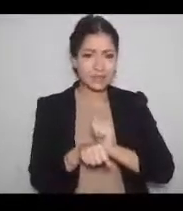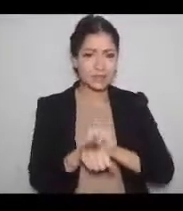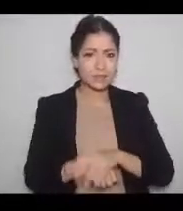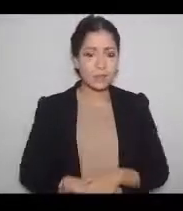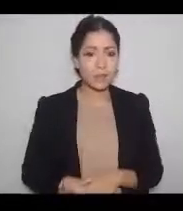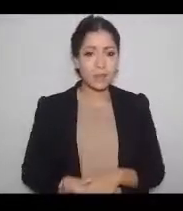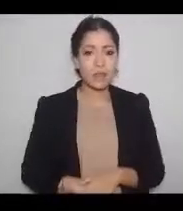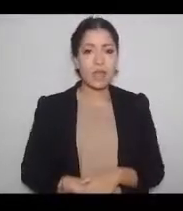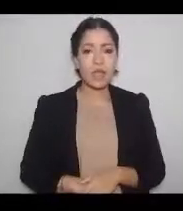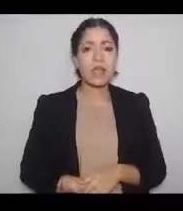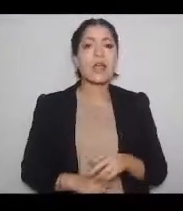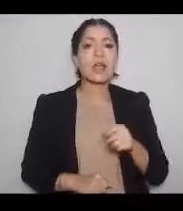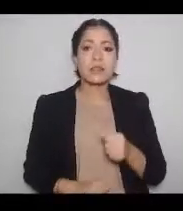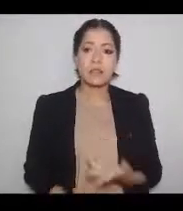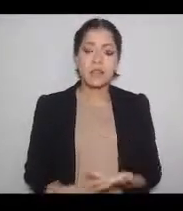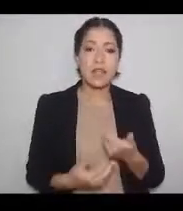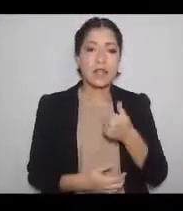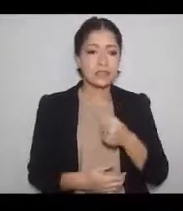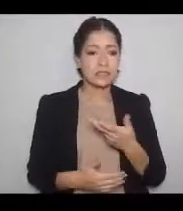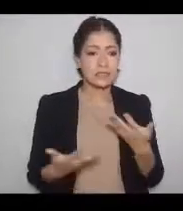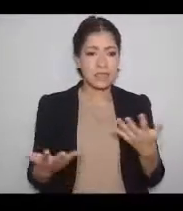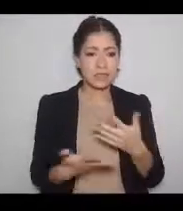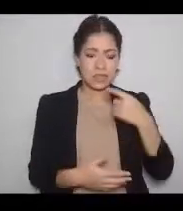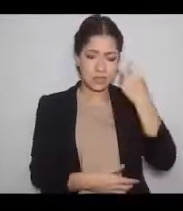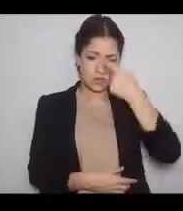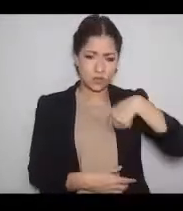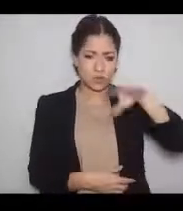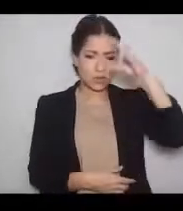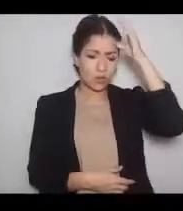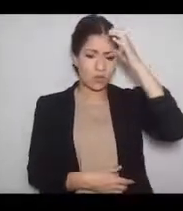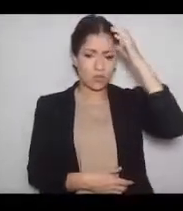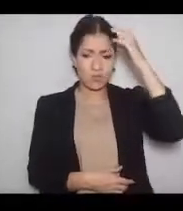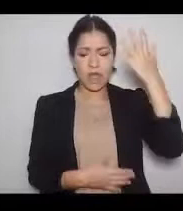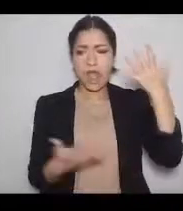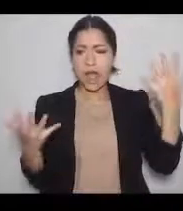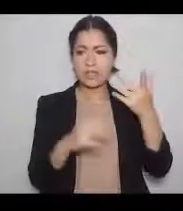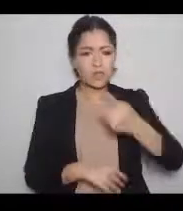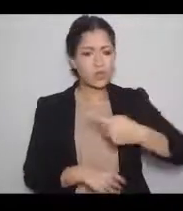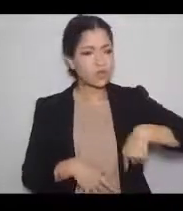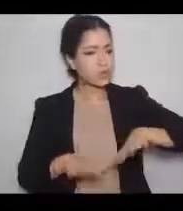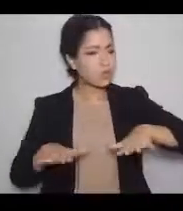De esta manera la conciencia hace de todos nosotros cobardes.